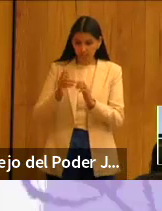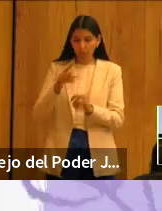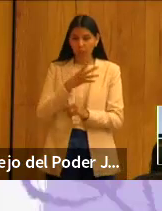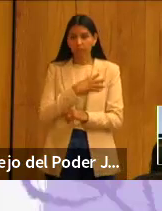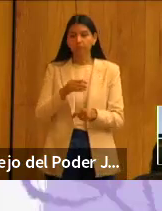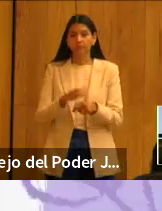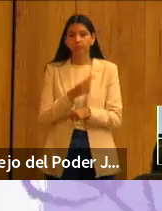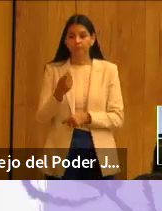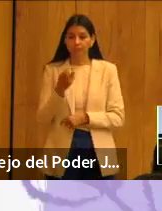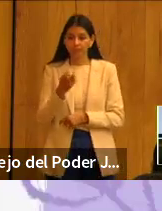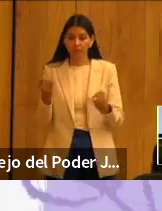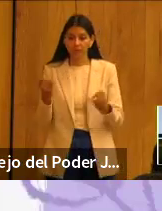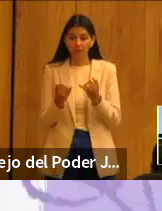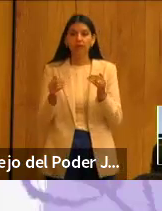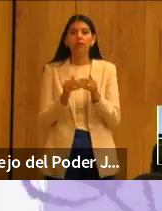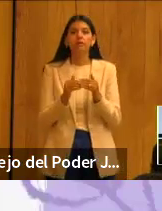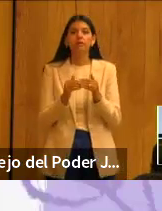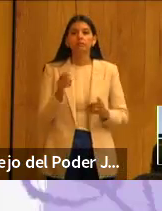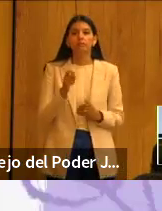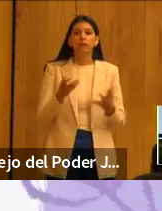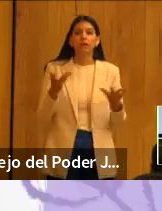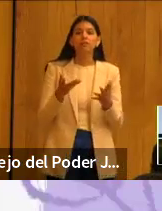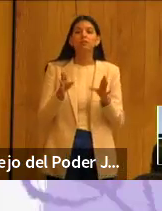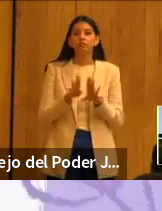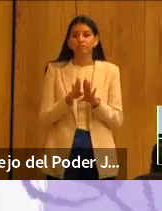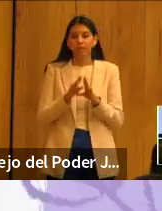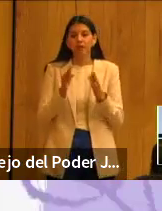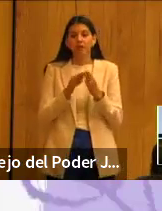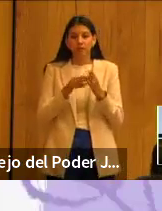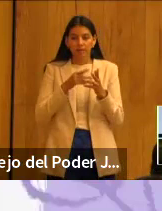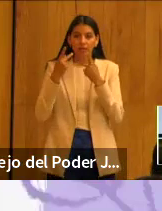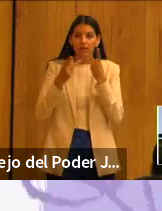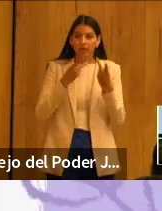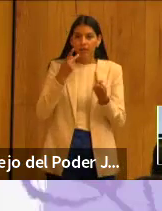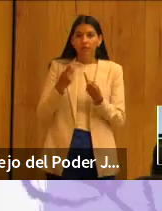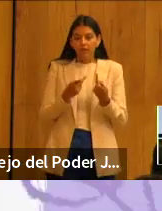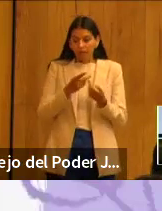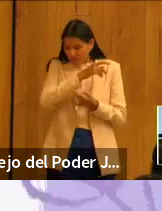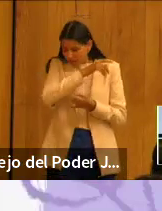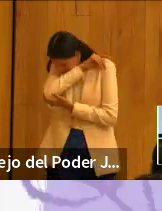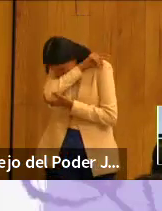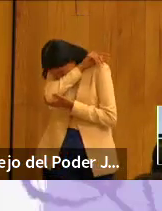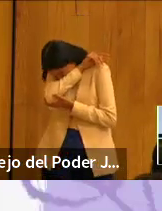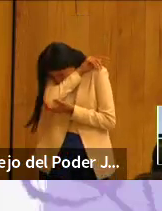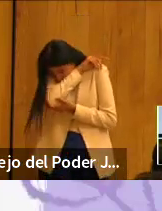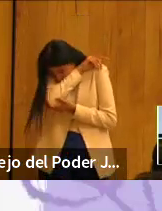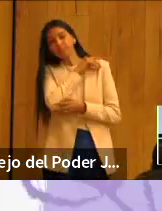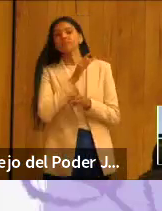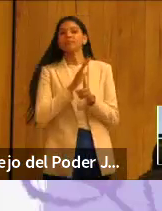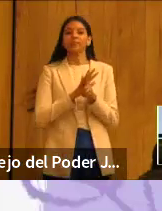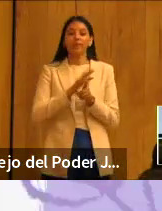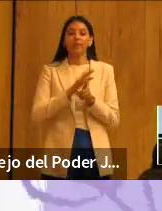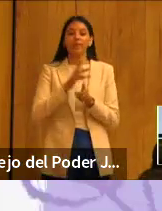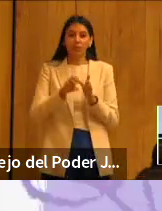esta igualdad pues se genera desde casa. Las palabras convencen, pero el ejemplo arrasa. Por último, les voy a poner un